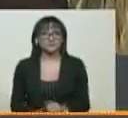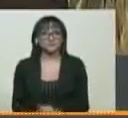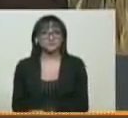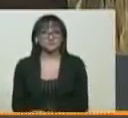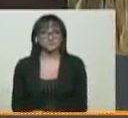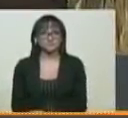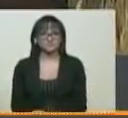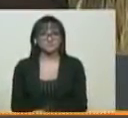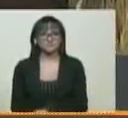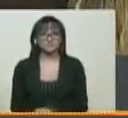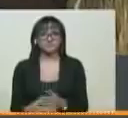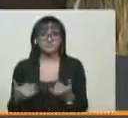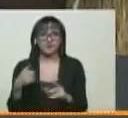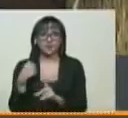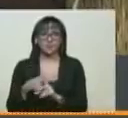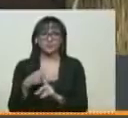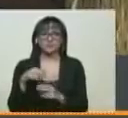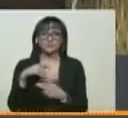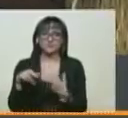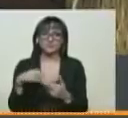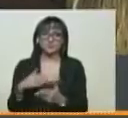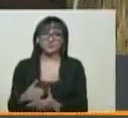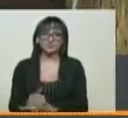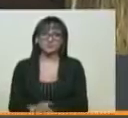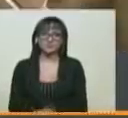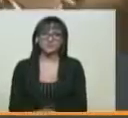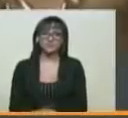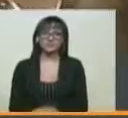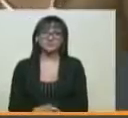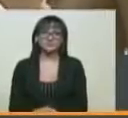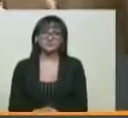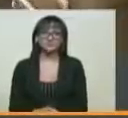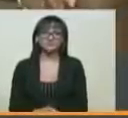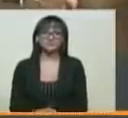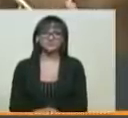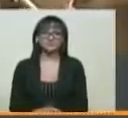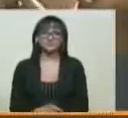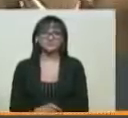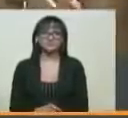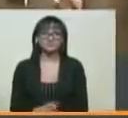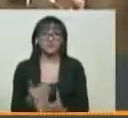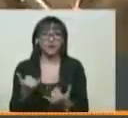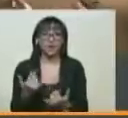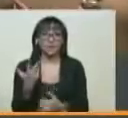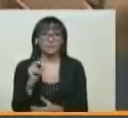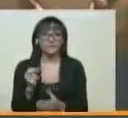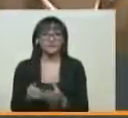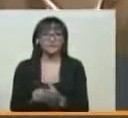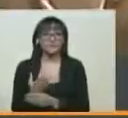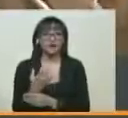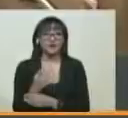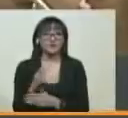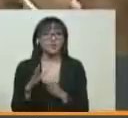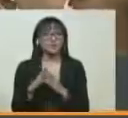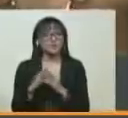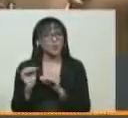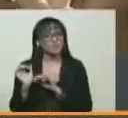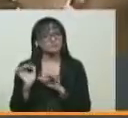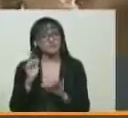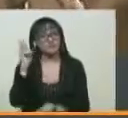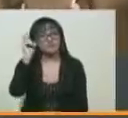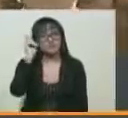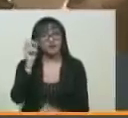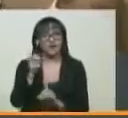indígenas, estamos en la lucha y en la revolución, presidente. Entonces, ahora, para el 20 de mayo, bueno, iremos todos los indígenas